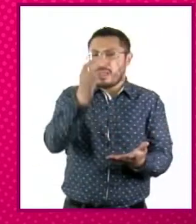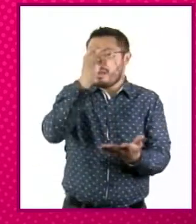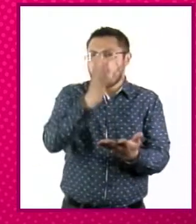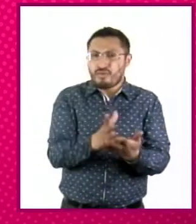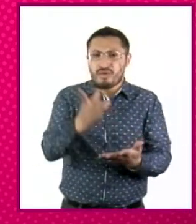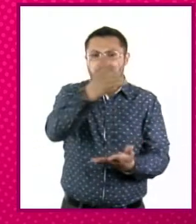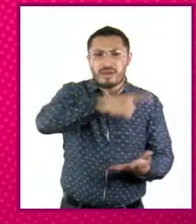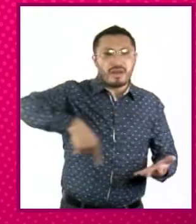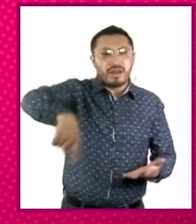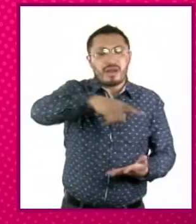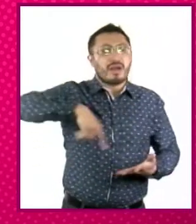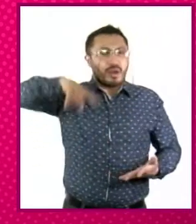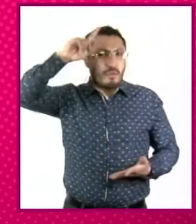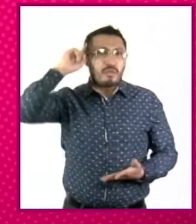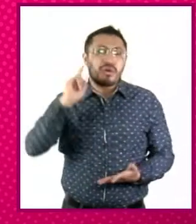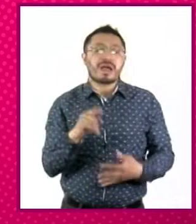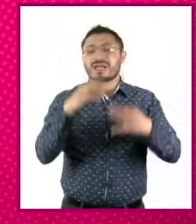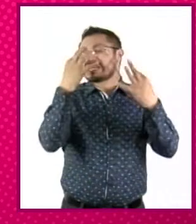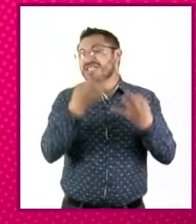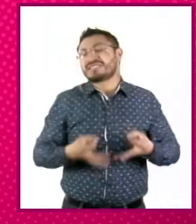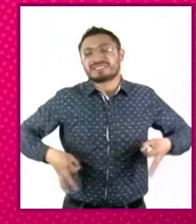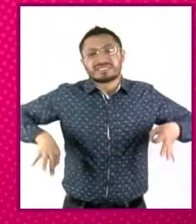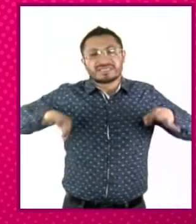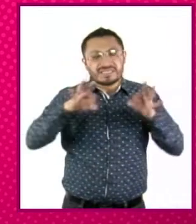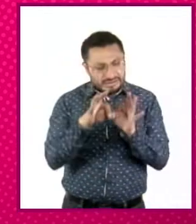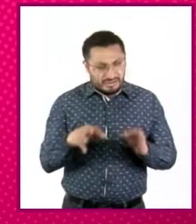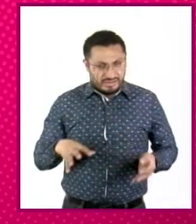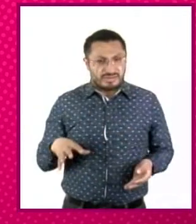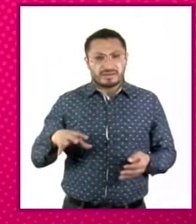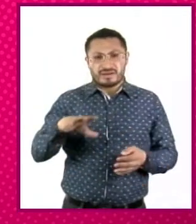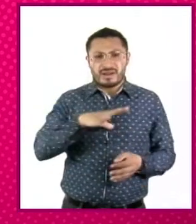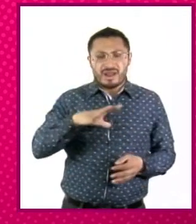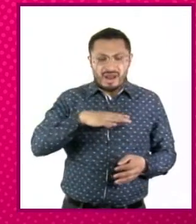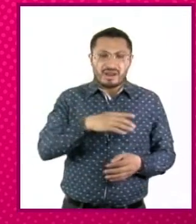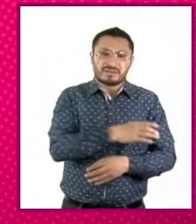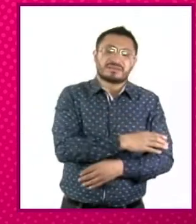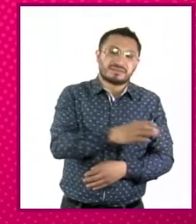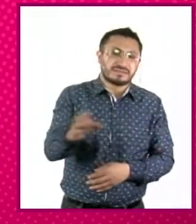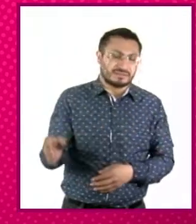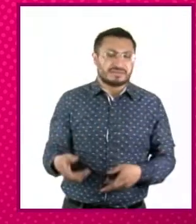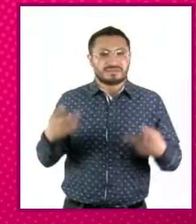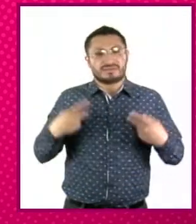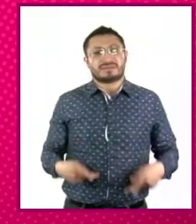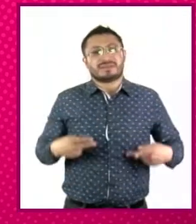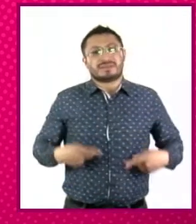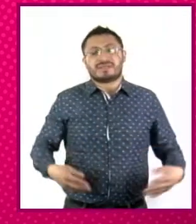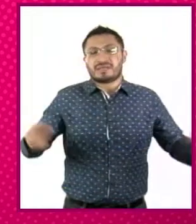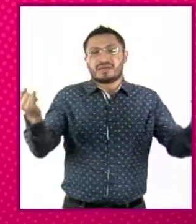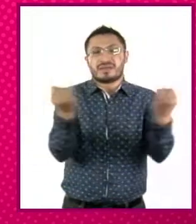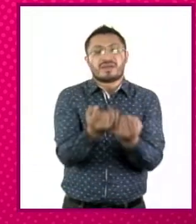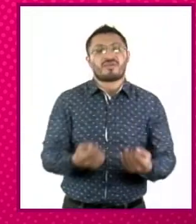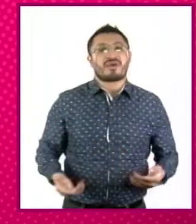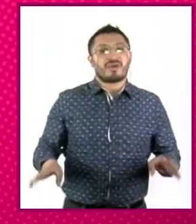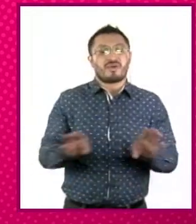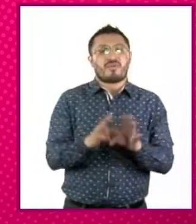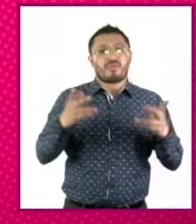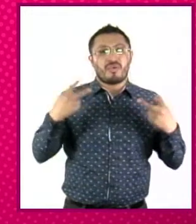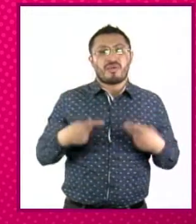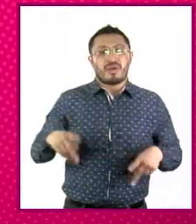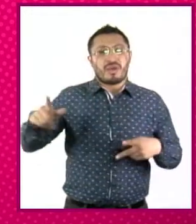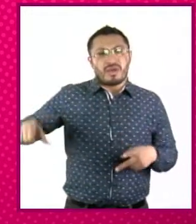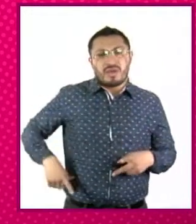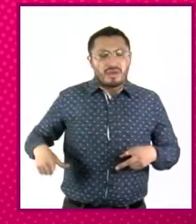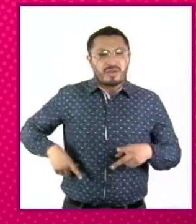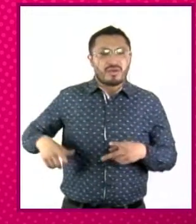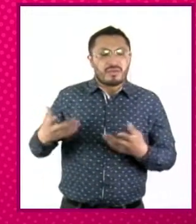que logra tener un impacto muy importante, no solamente entre los campesinos, sino también entre la propia burguesía. La burguesía era